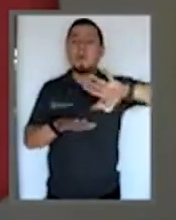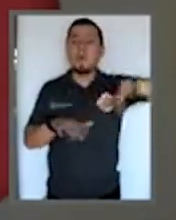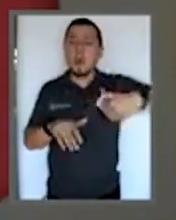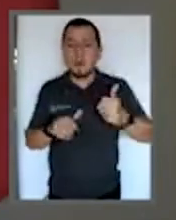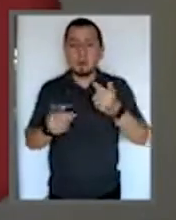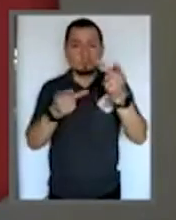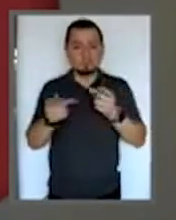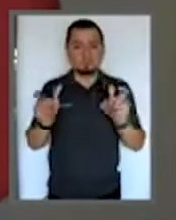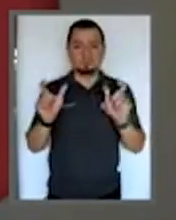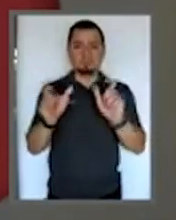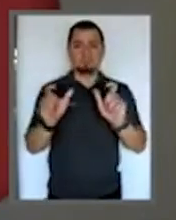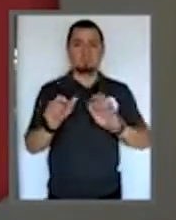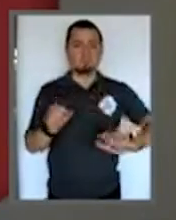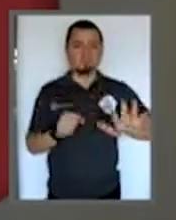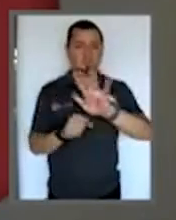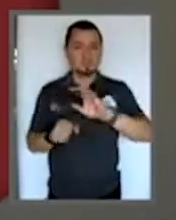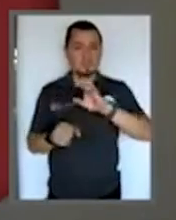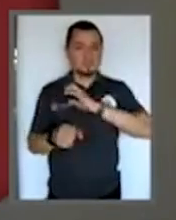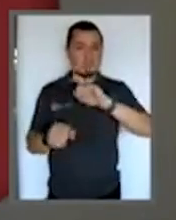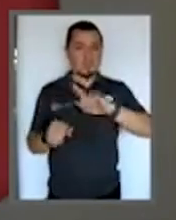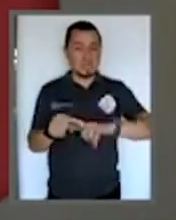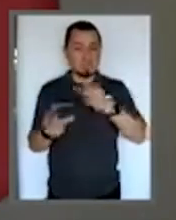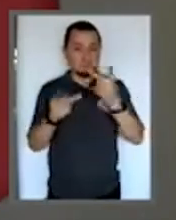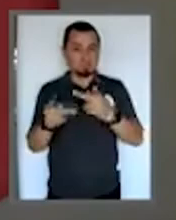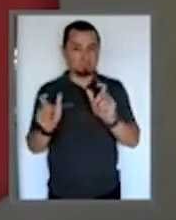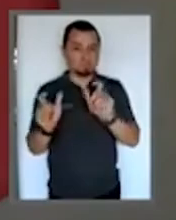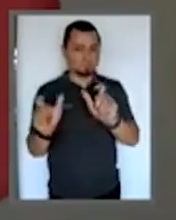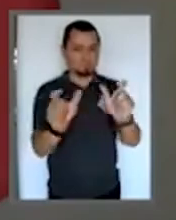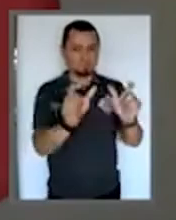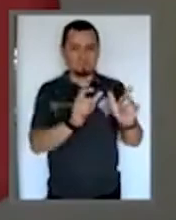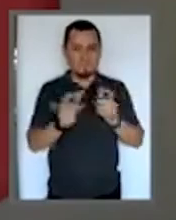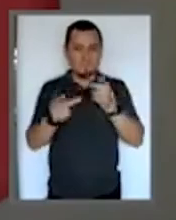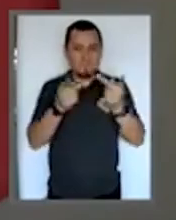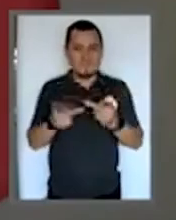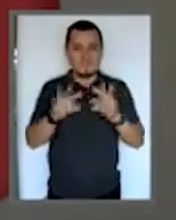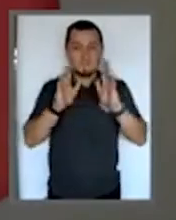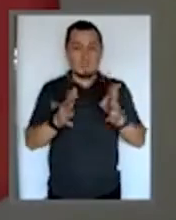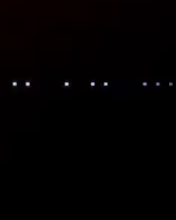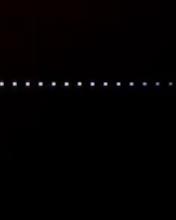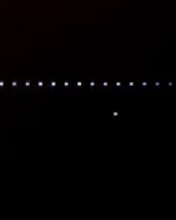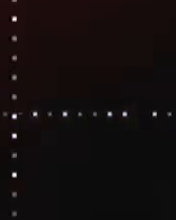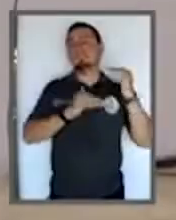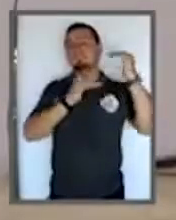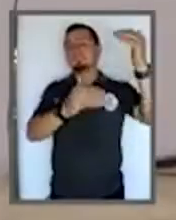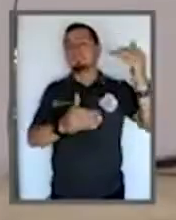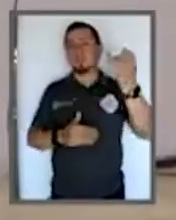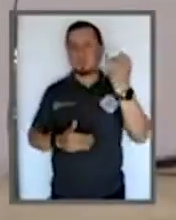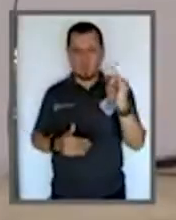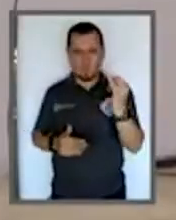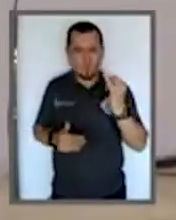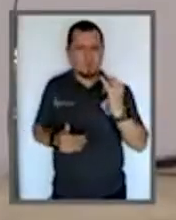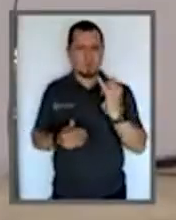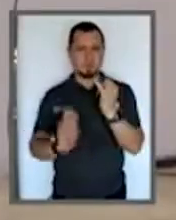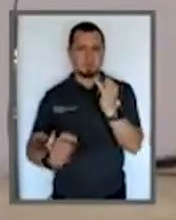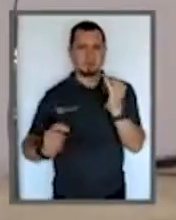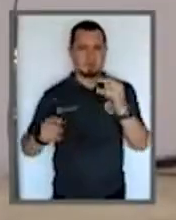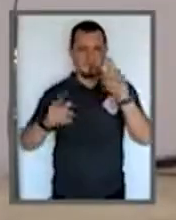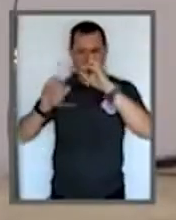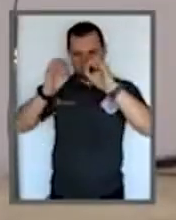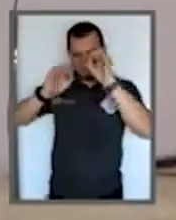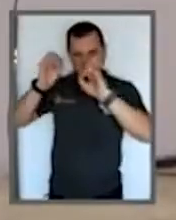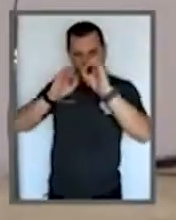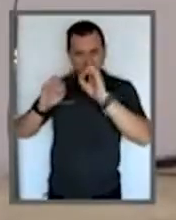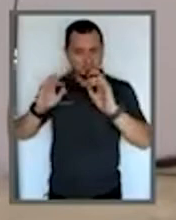bajo la vigilancia especial y siguiendo los protocolos de la secretaría de salud en cuanto a la industria el